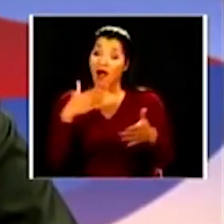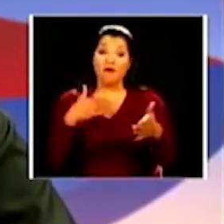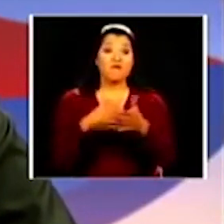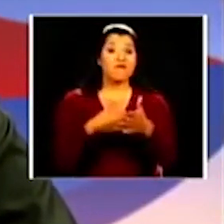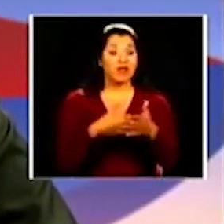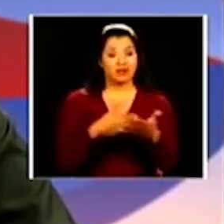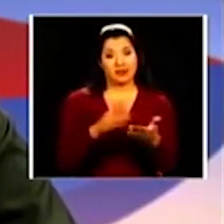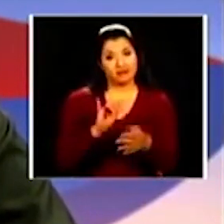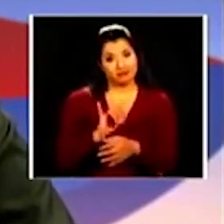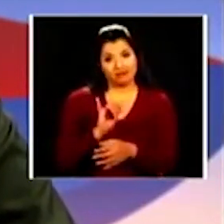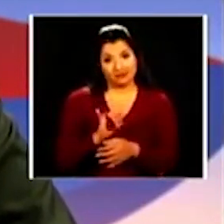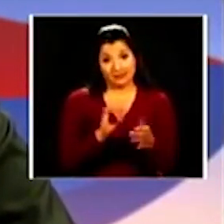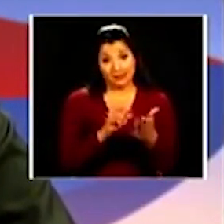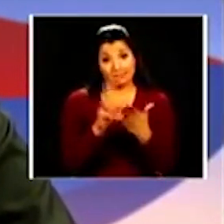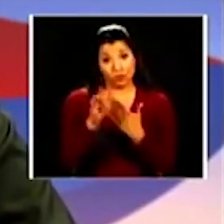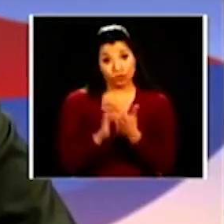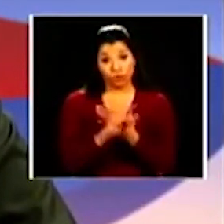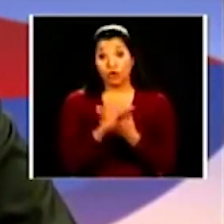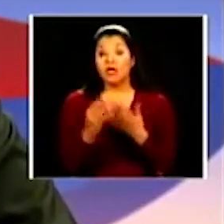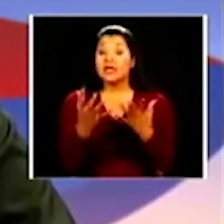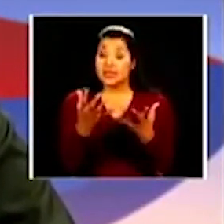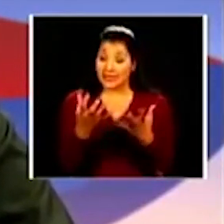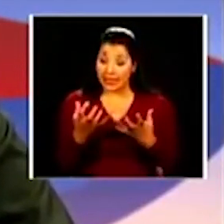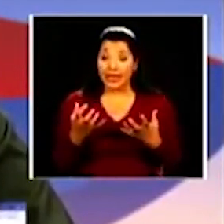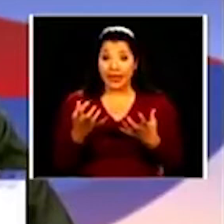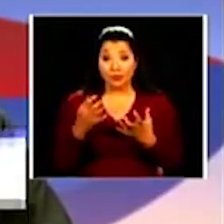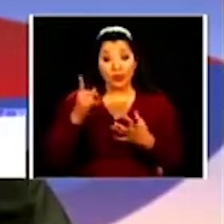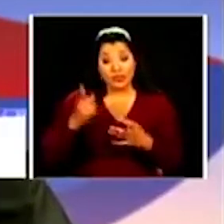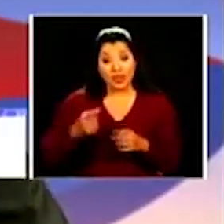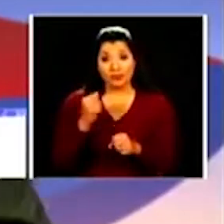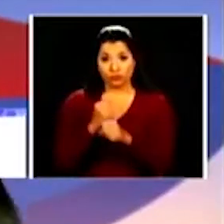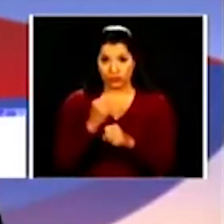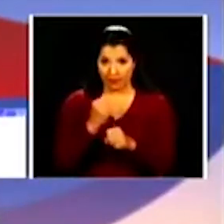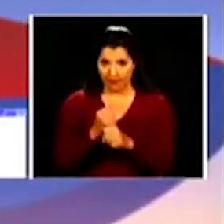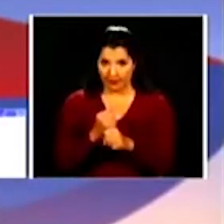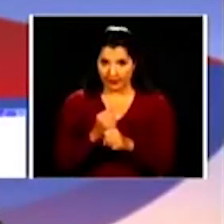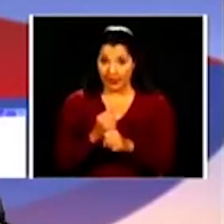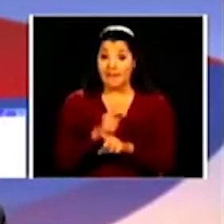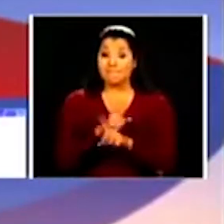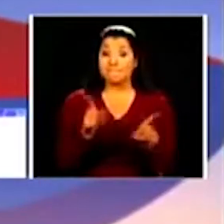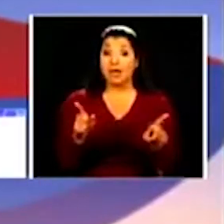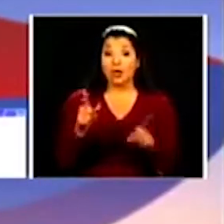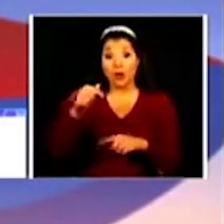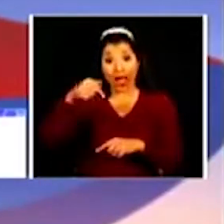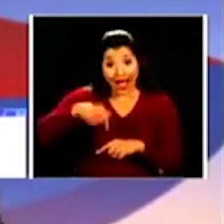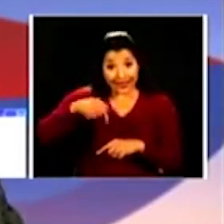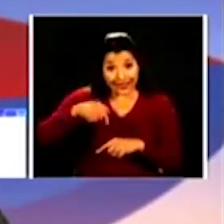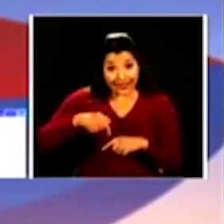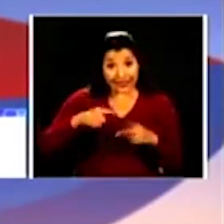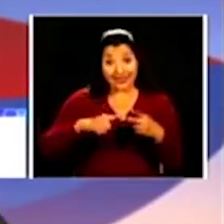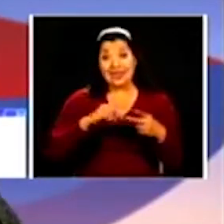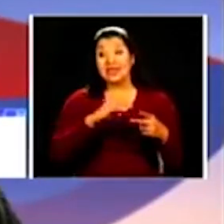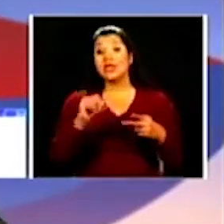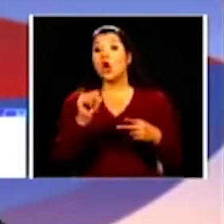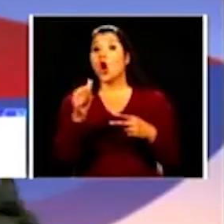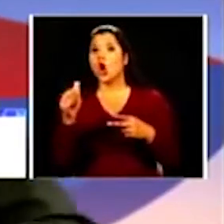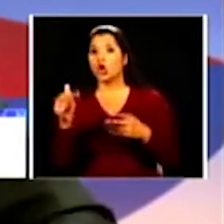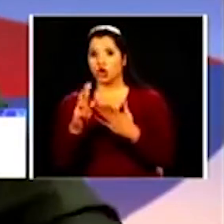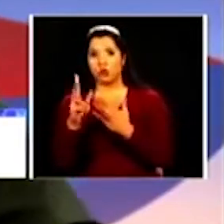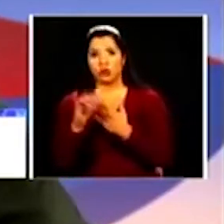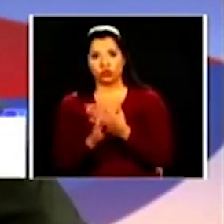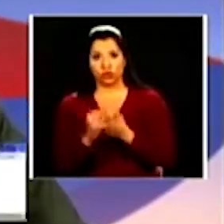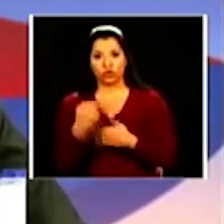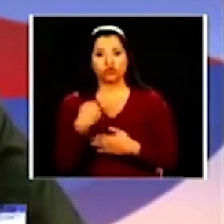intenciones, y por supuesto queremos y debemos trabajarlo, pero como repito, aquí en este y otros proyectos, y lo hemos dicho, vamos a trabajar